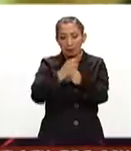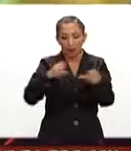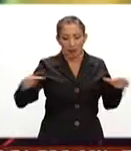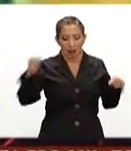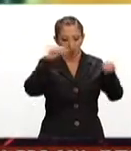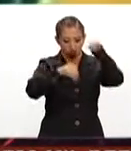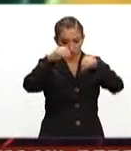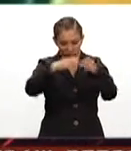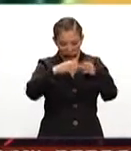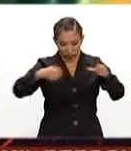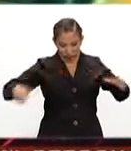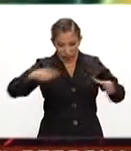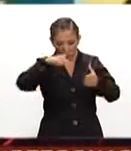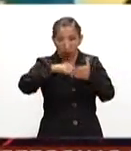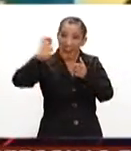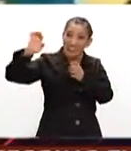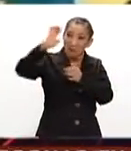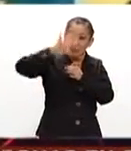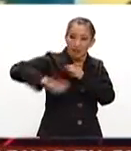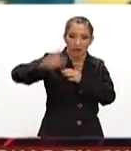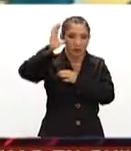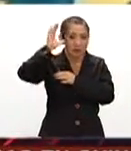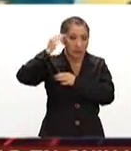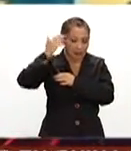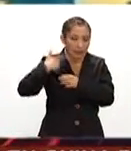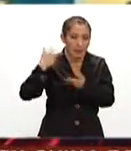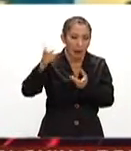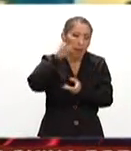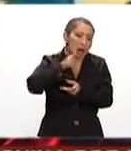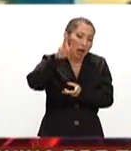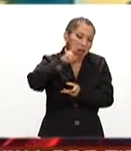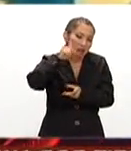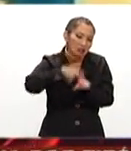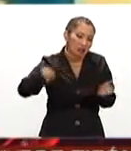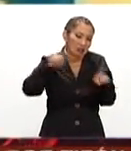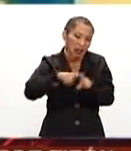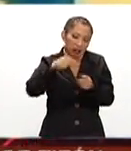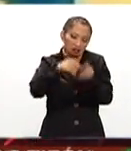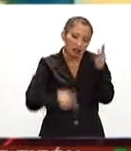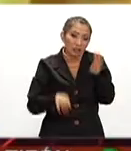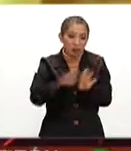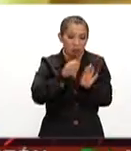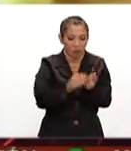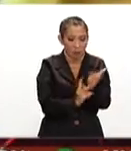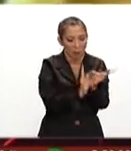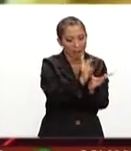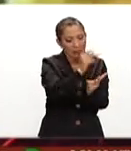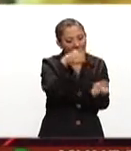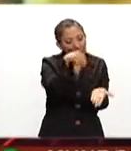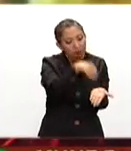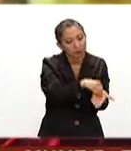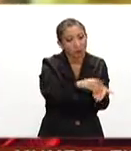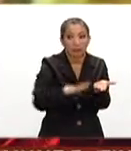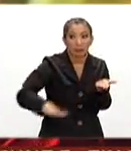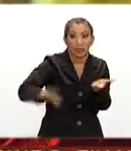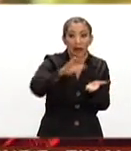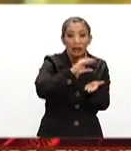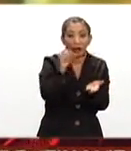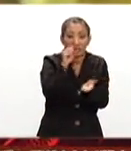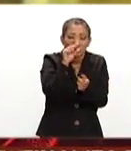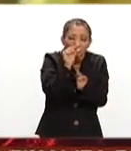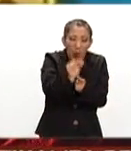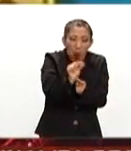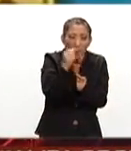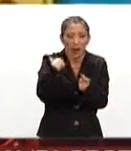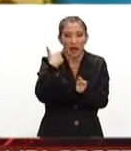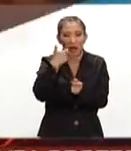estación espacial del país asiático. En los próximos 30 días se realizarán varios experimentos, como el cultivo de una planta en condiciones de